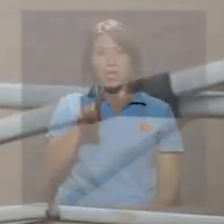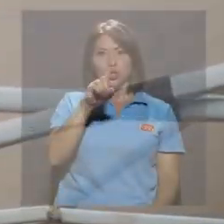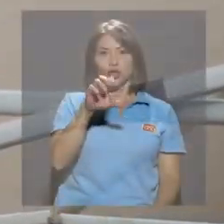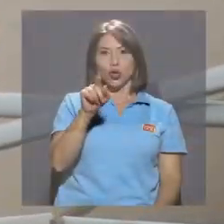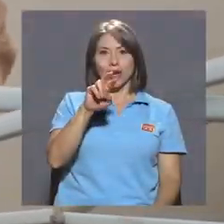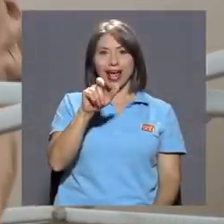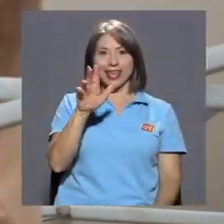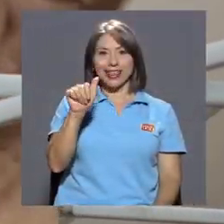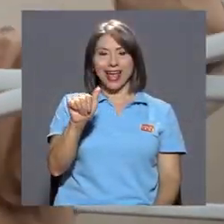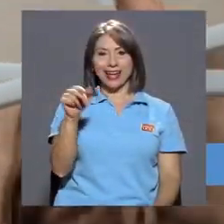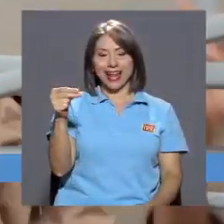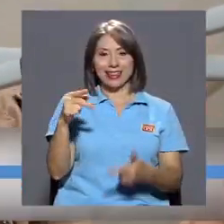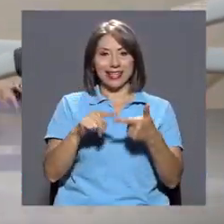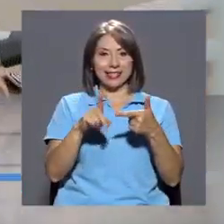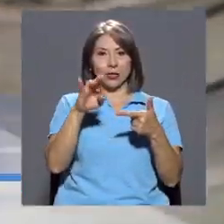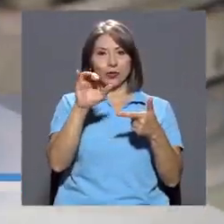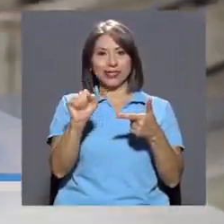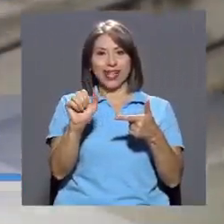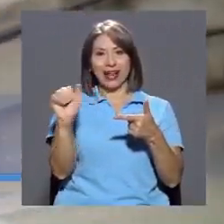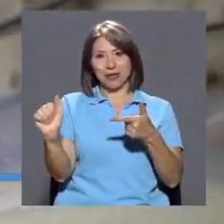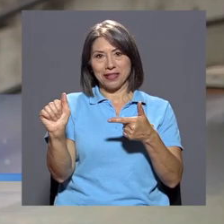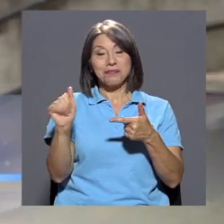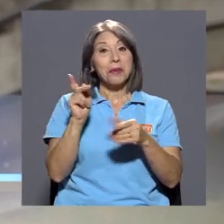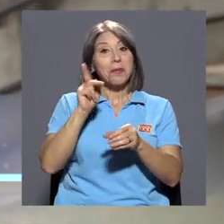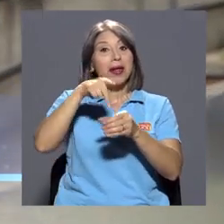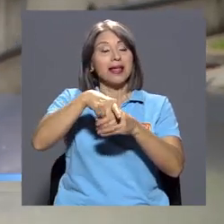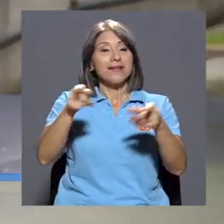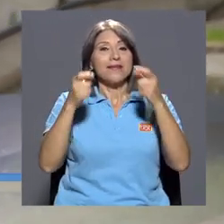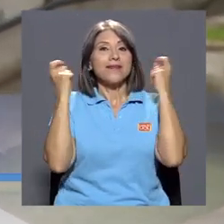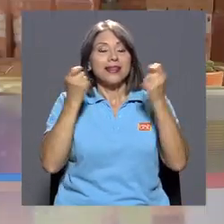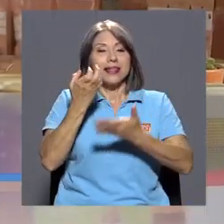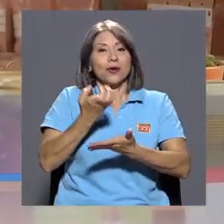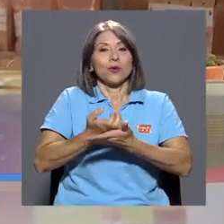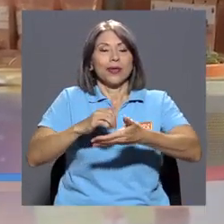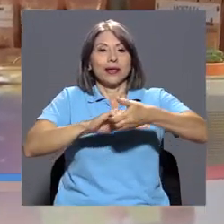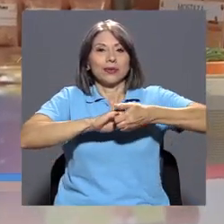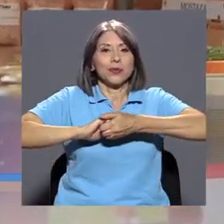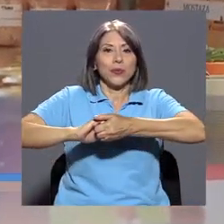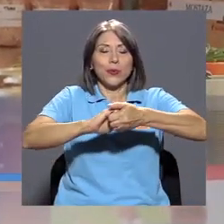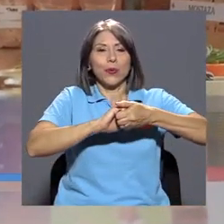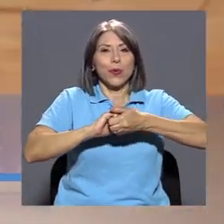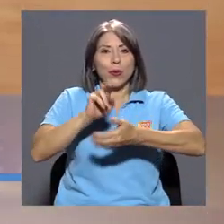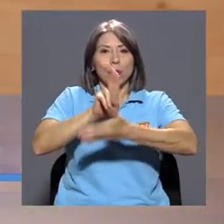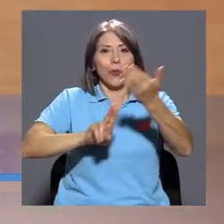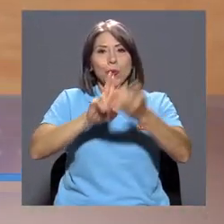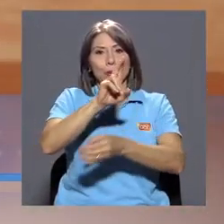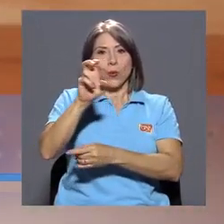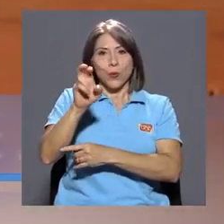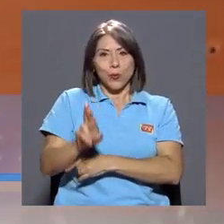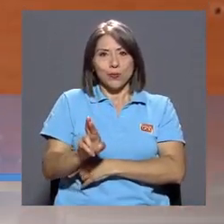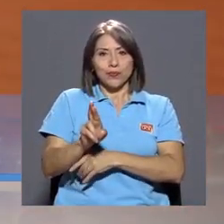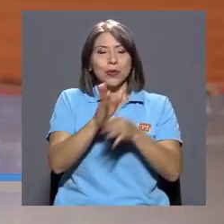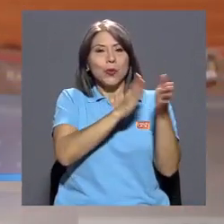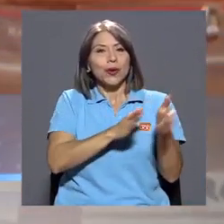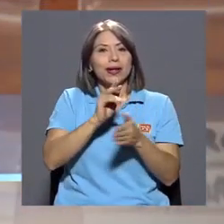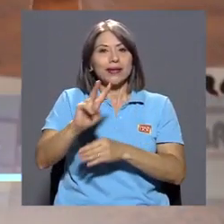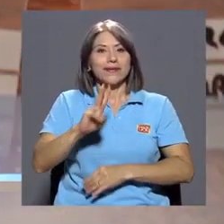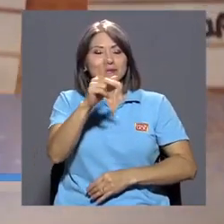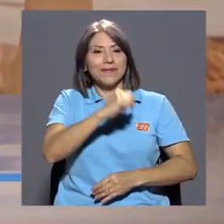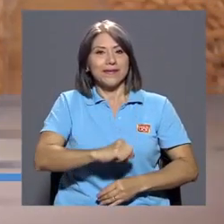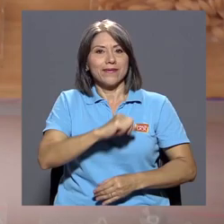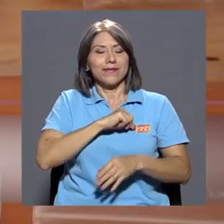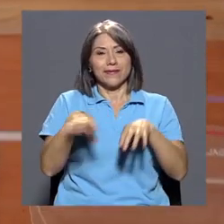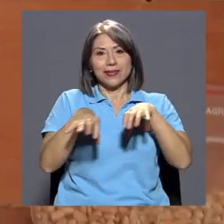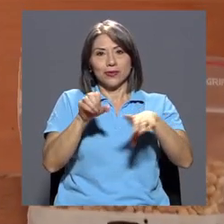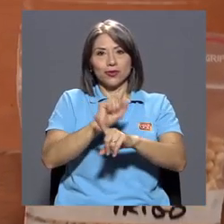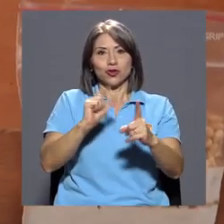Zoraida Hernández y Luis Almelda participaron de la Feria de Economía Solidaria de la Universidad de Costa Rica, organizada por la Vicerrectoría de